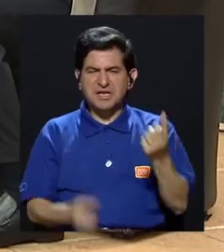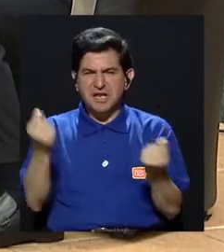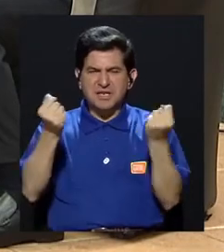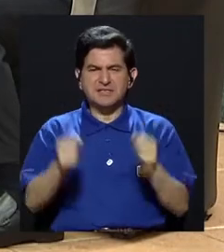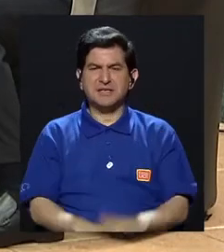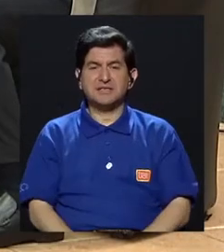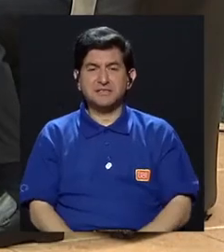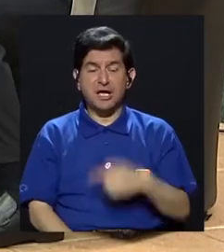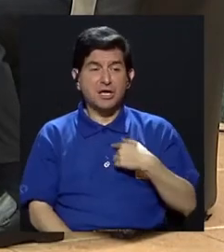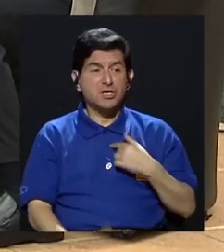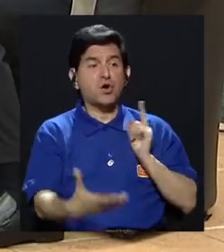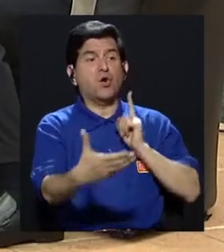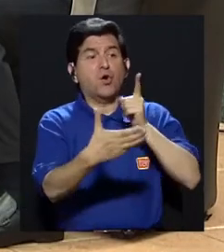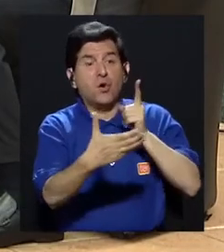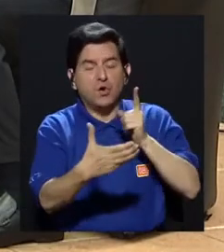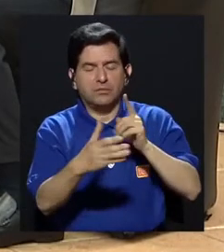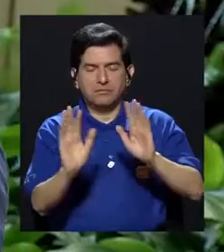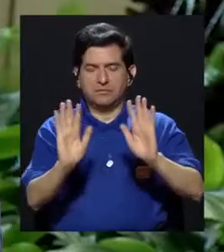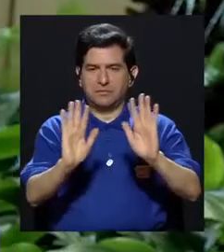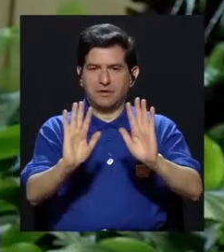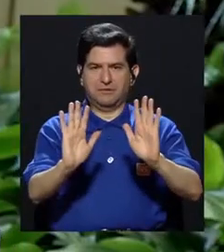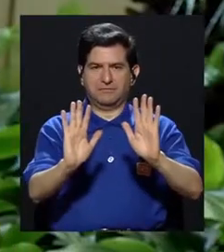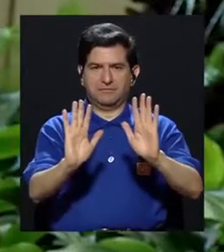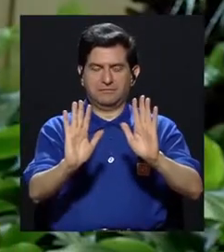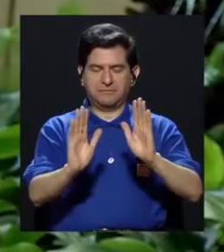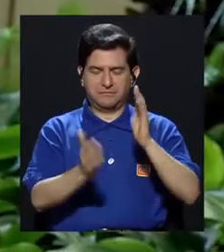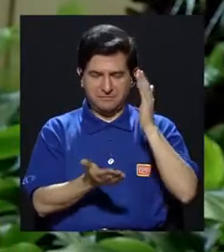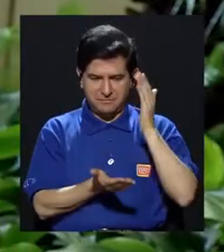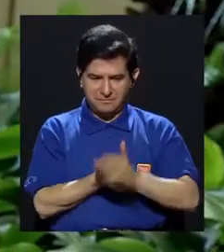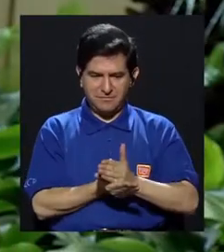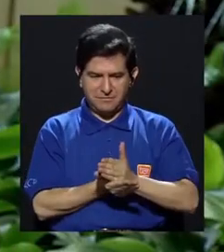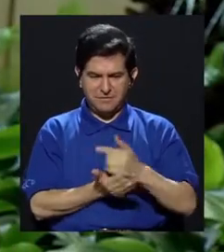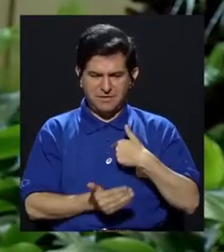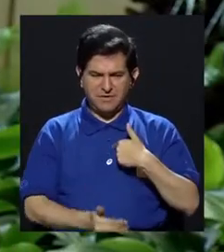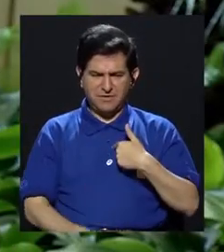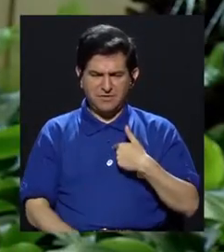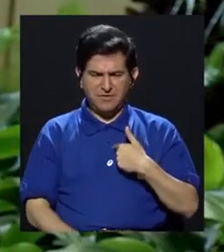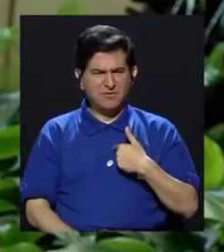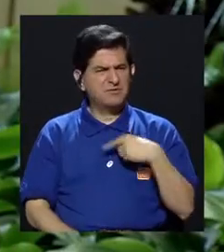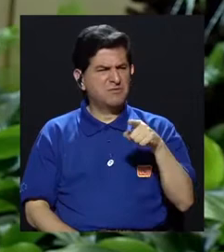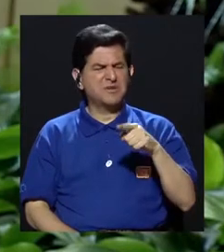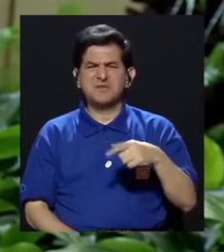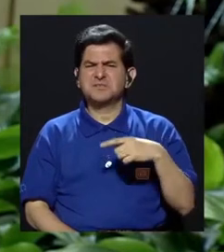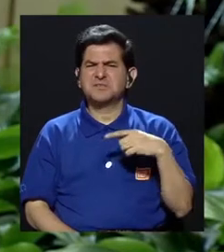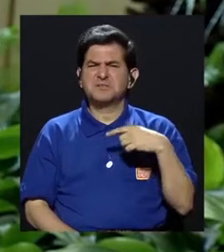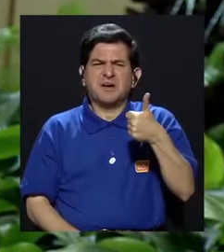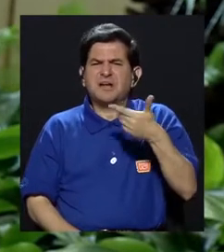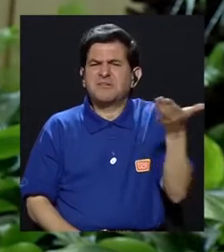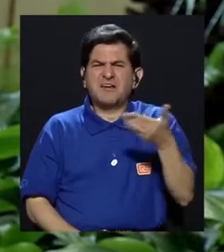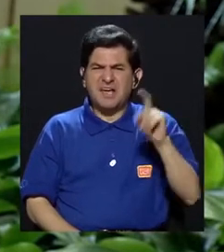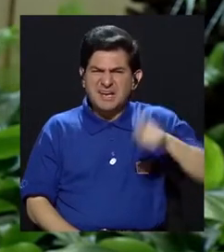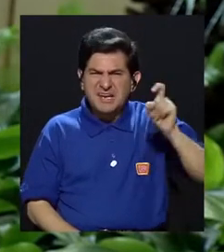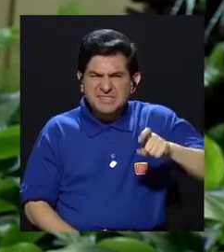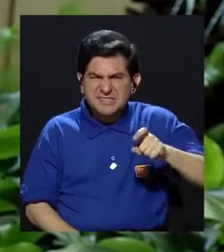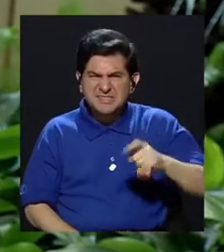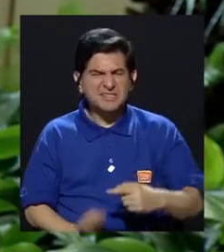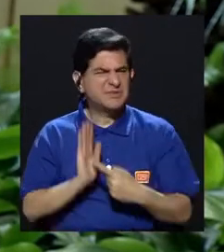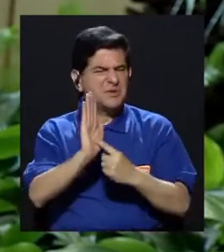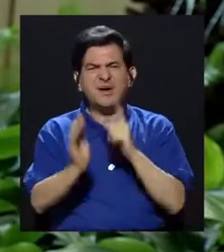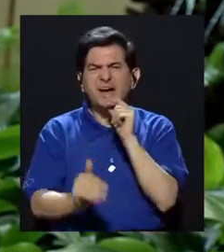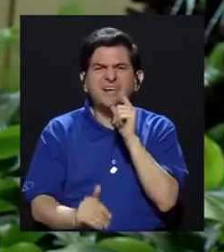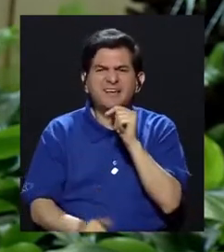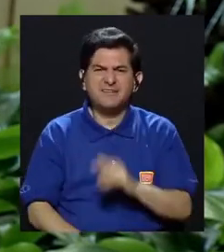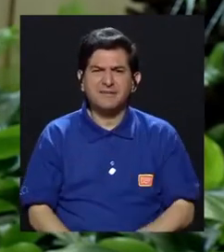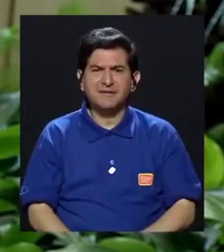decir, ya voy a mentar a la madre, perdón la expresión. No, vamos a detenerme, ¿qué gano con esto? Necesito hacer esto. ¿A qué se lo estoy